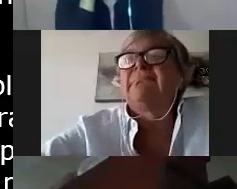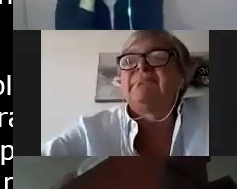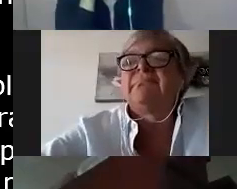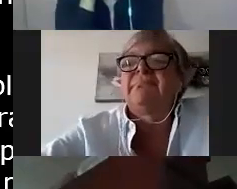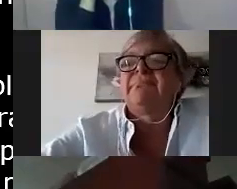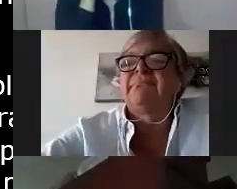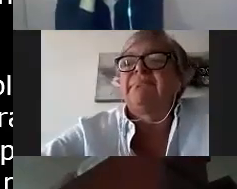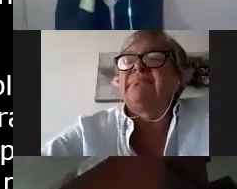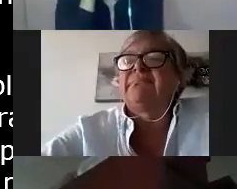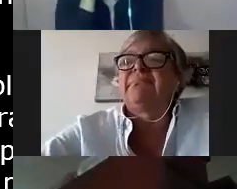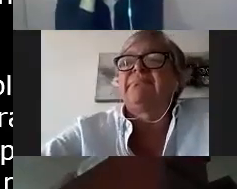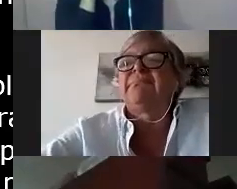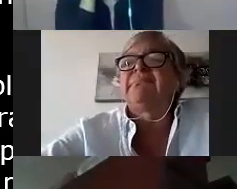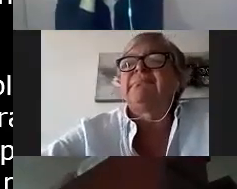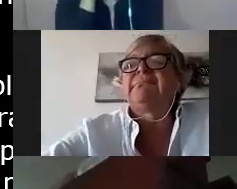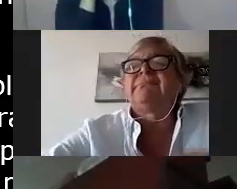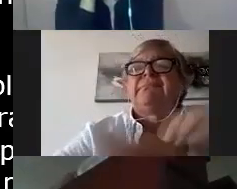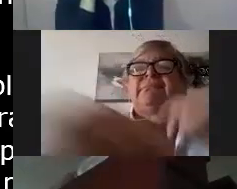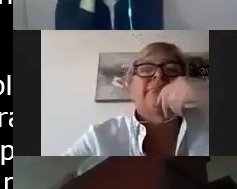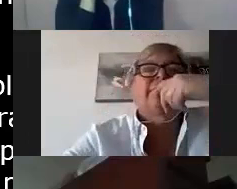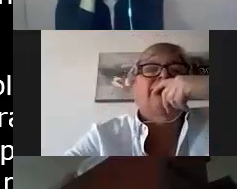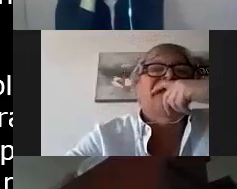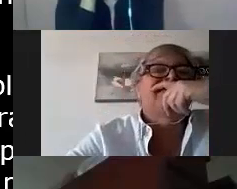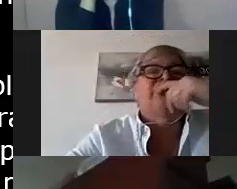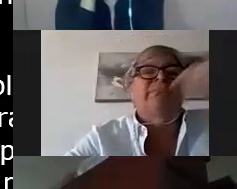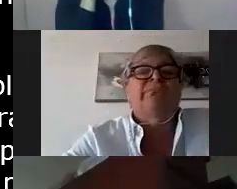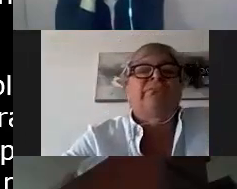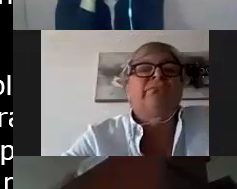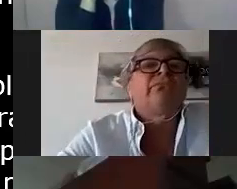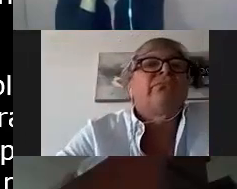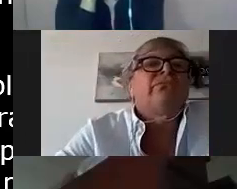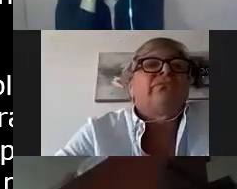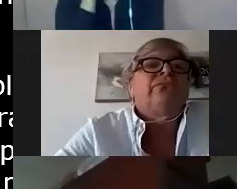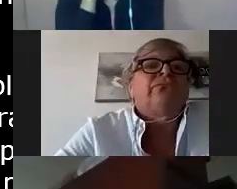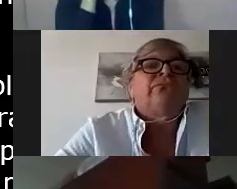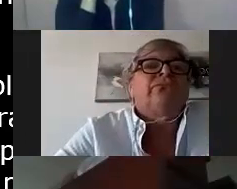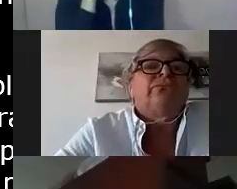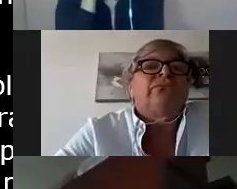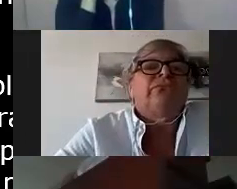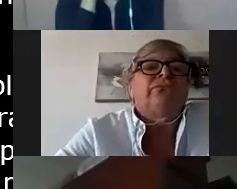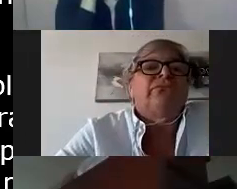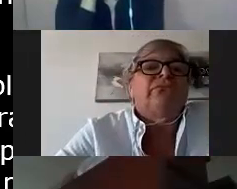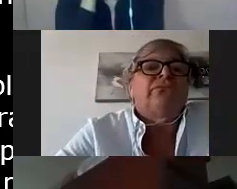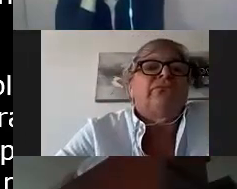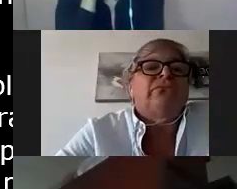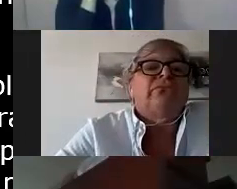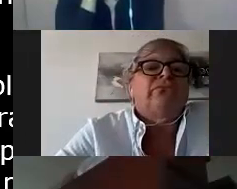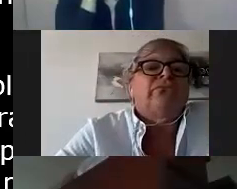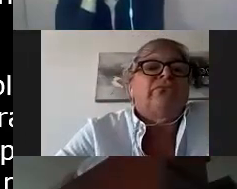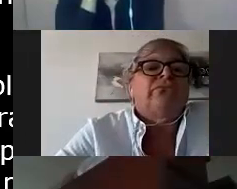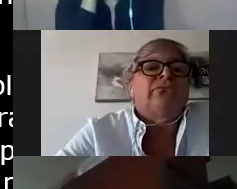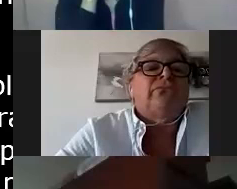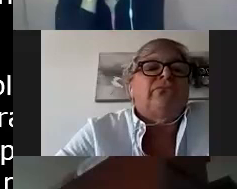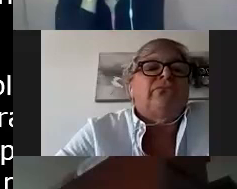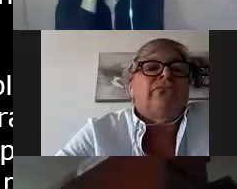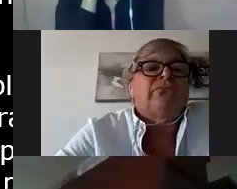distancia según lo establezca la ley 25.635. La sola presencia del certificado de discapacidad emitido por